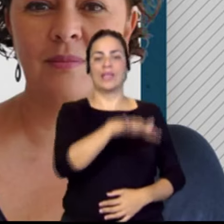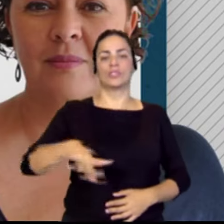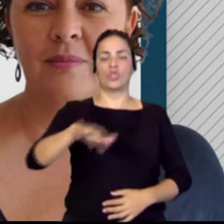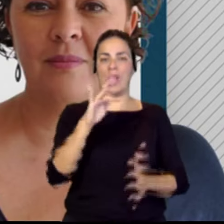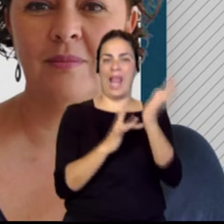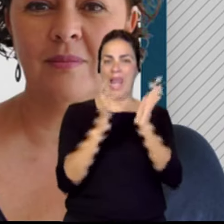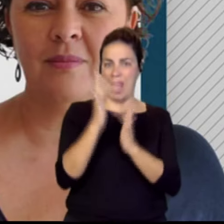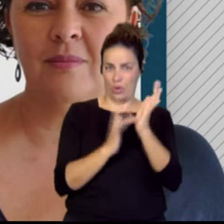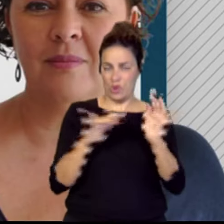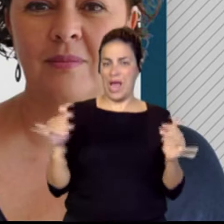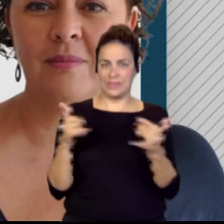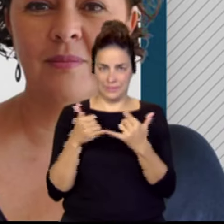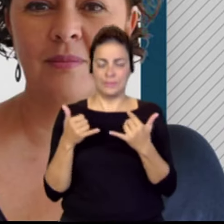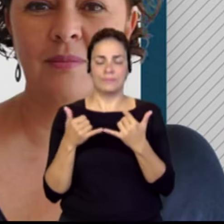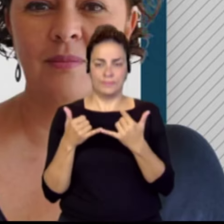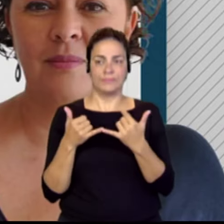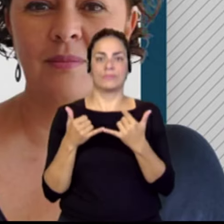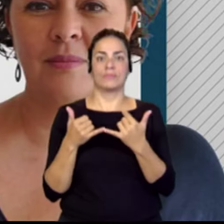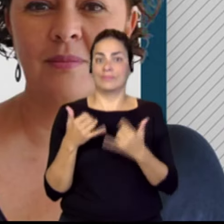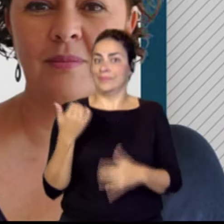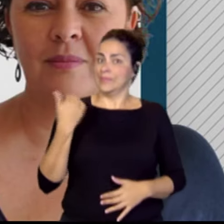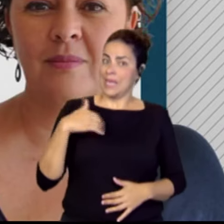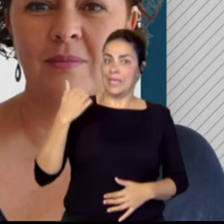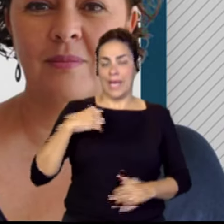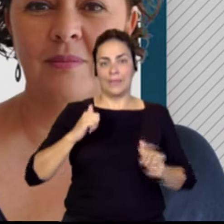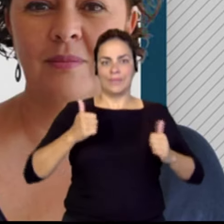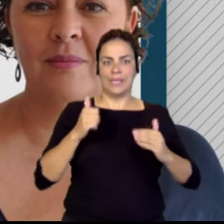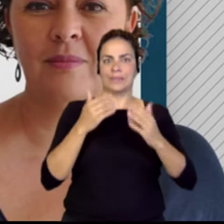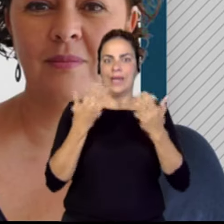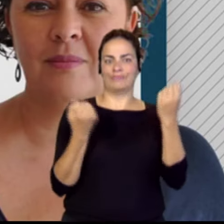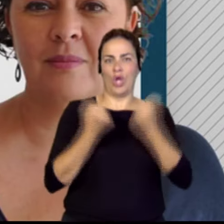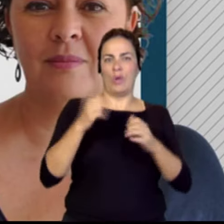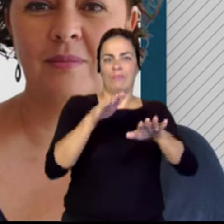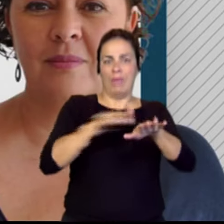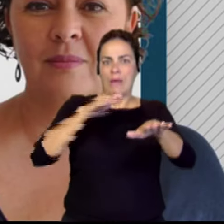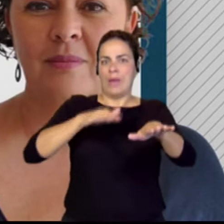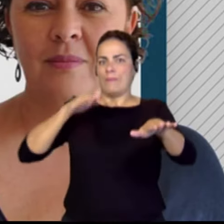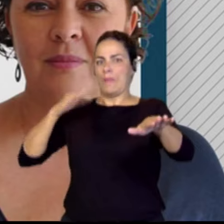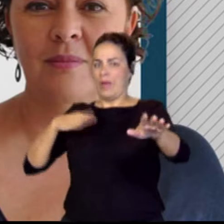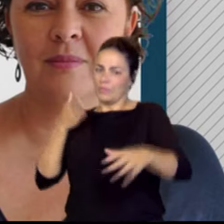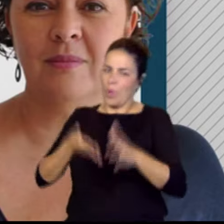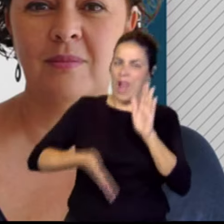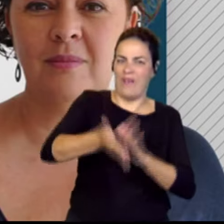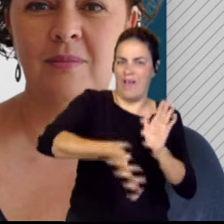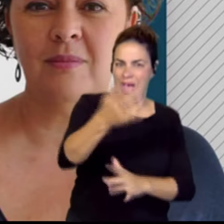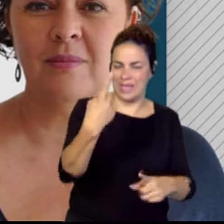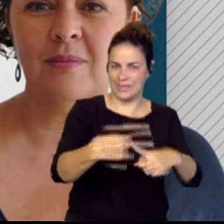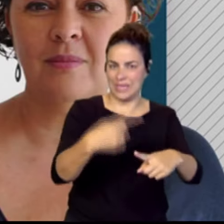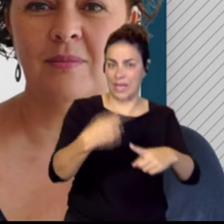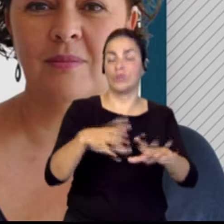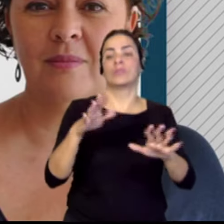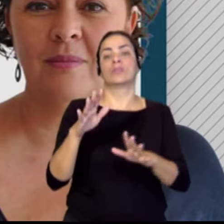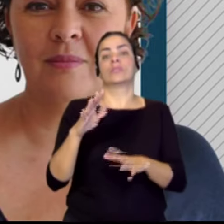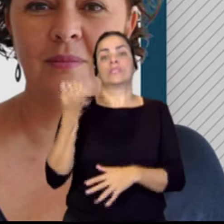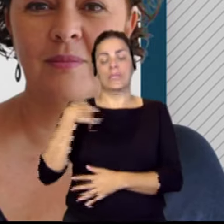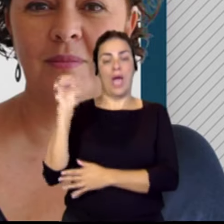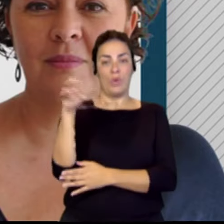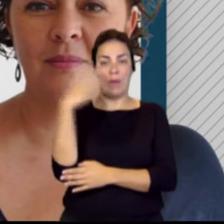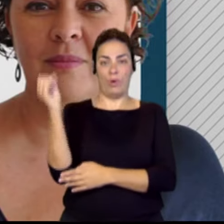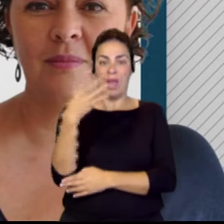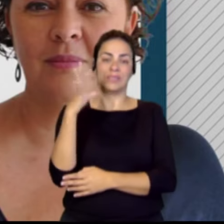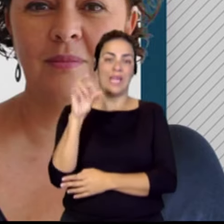en tenerif que está originando ya algunas retenciones en tio Santa Cruz en principio una ambulancia del sur se encuentra en el